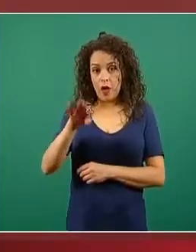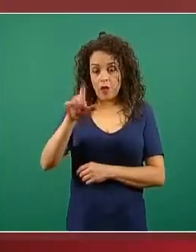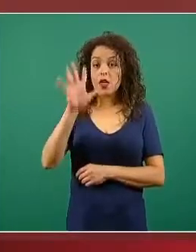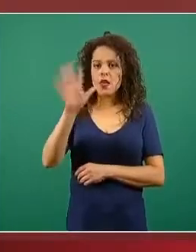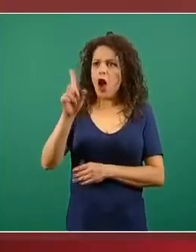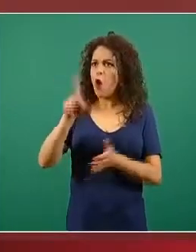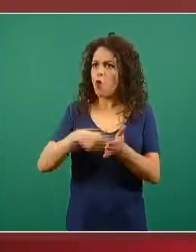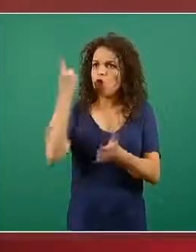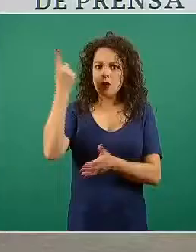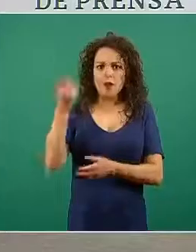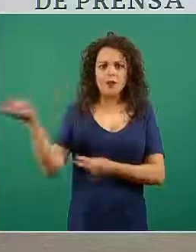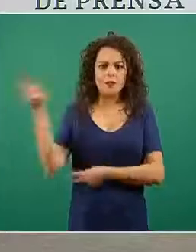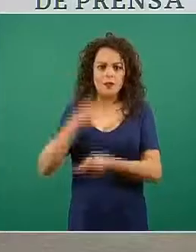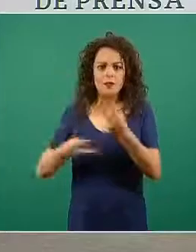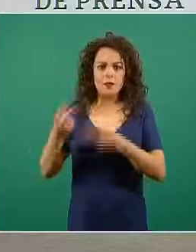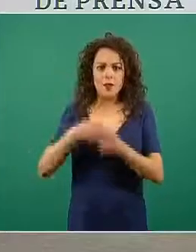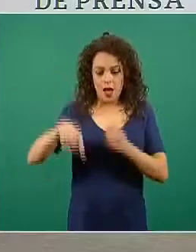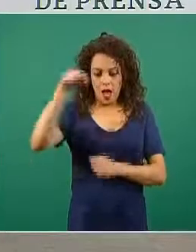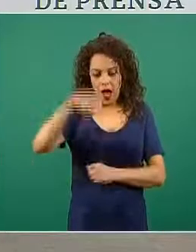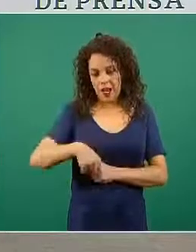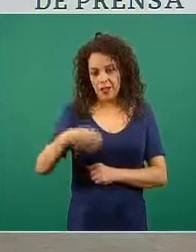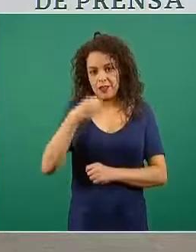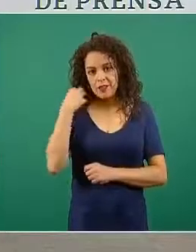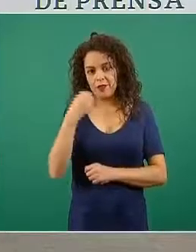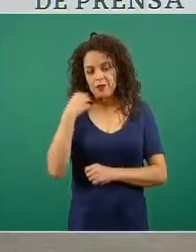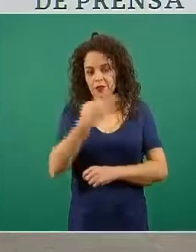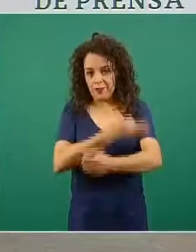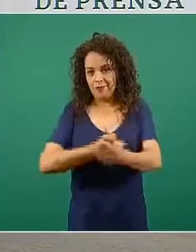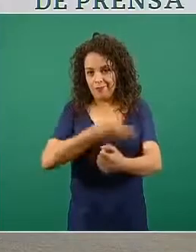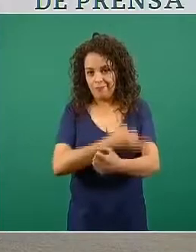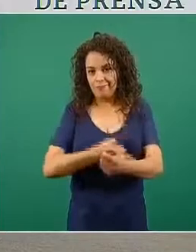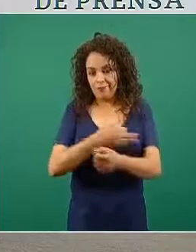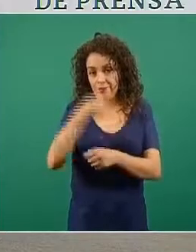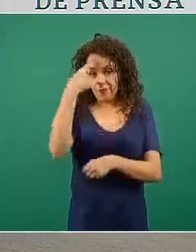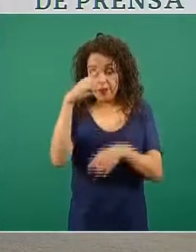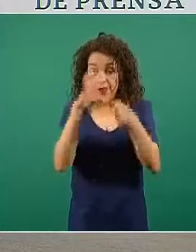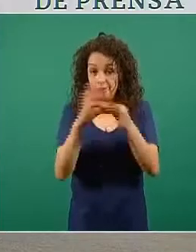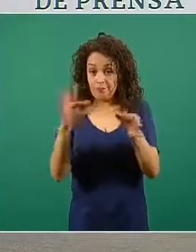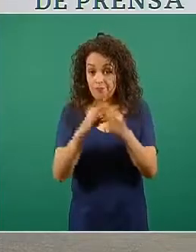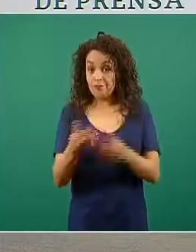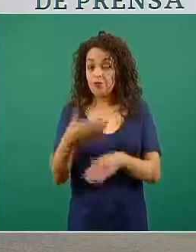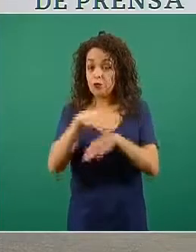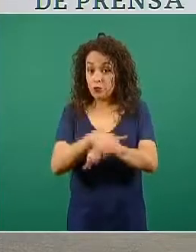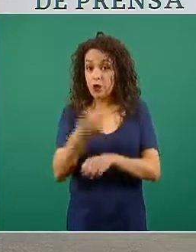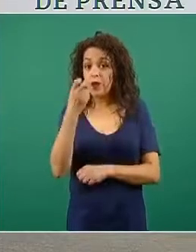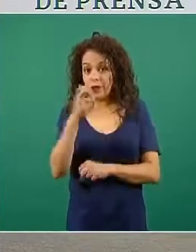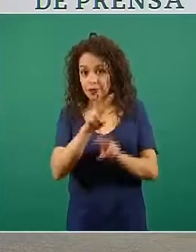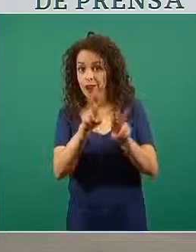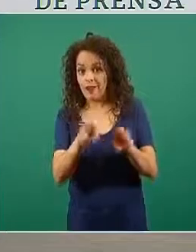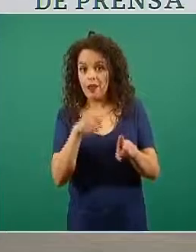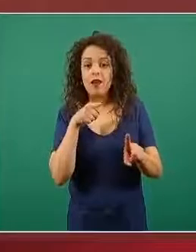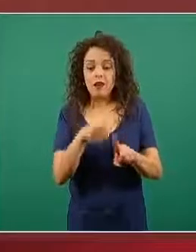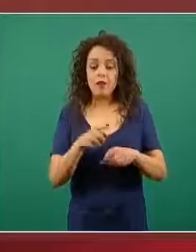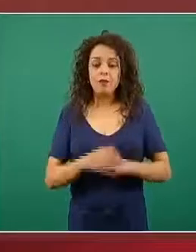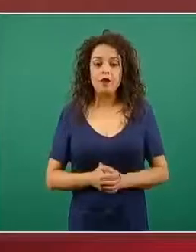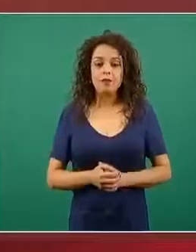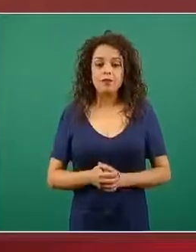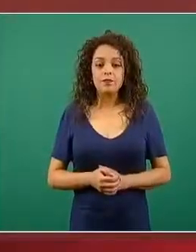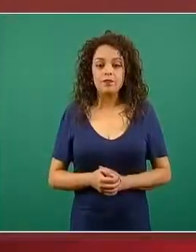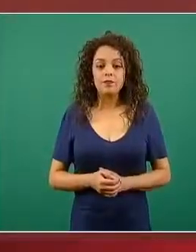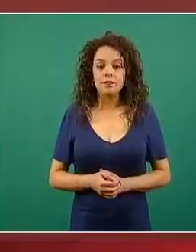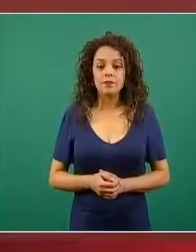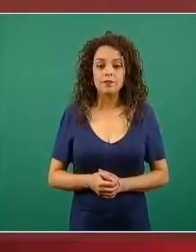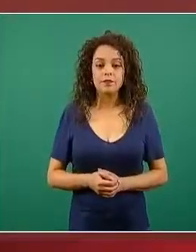nos acompañara precisamente en la conferencia vespertina para comentar sobre esto y simplemente